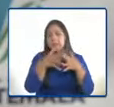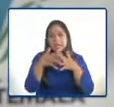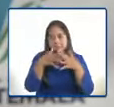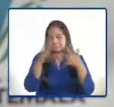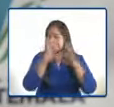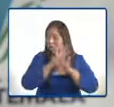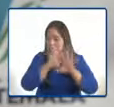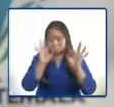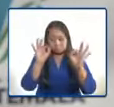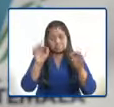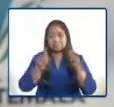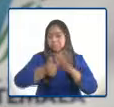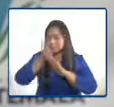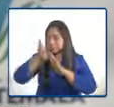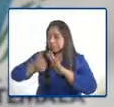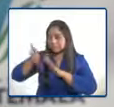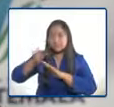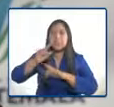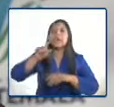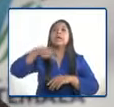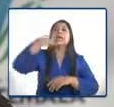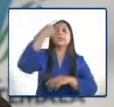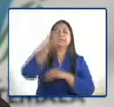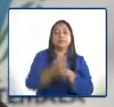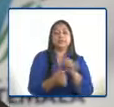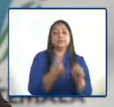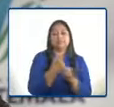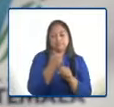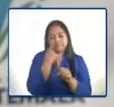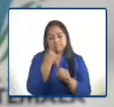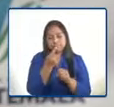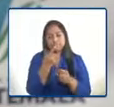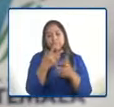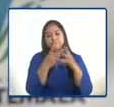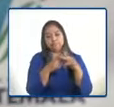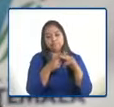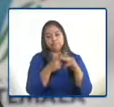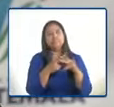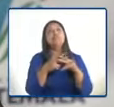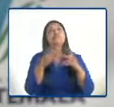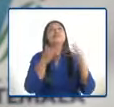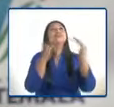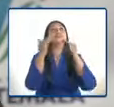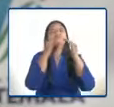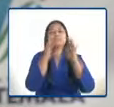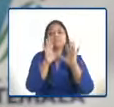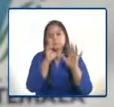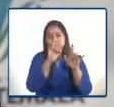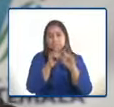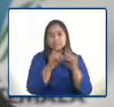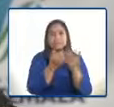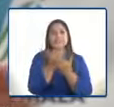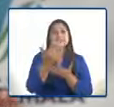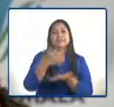que esperemos que el otro año se empiece a construir el nuevo centro de mujeres y así